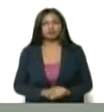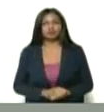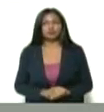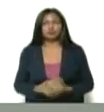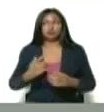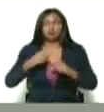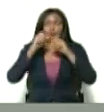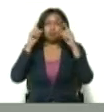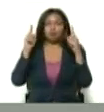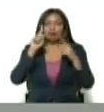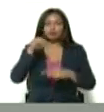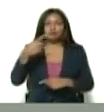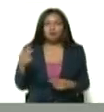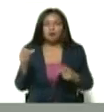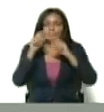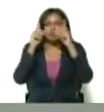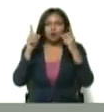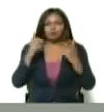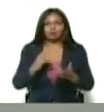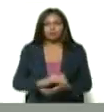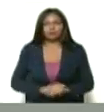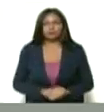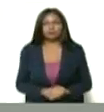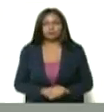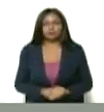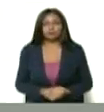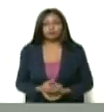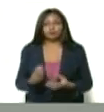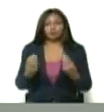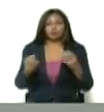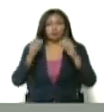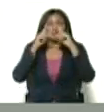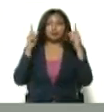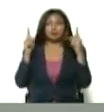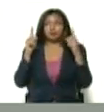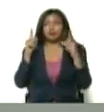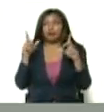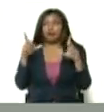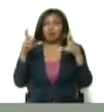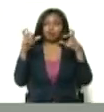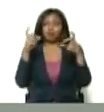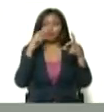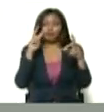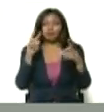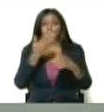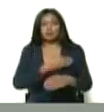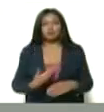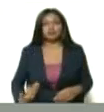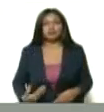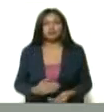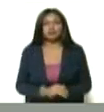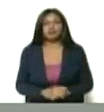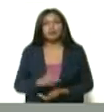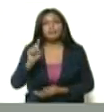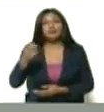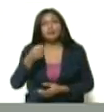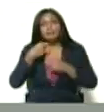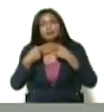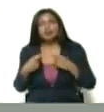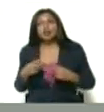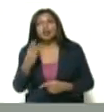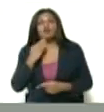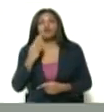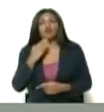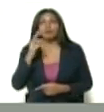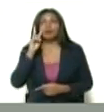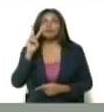Impresionante. ¿No les impresiona? ¿Cómo no? No, impresionante, impresionante la imagen, presidente, ¿no? Además se había perdido la costumbre de